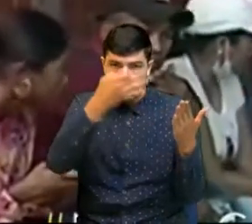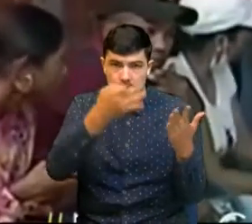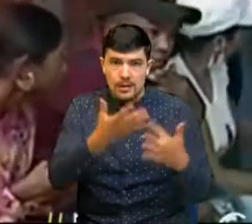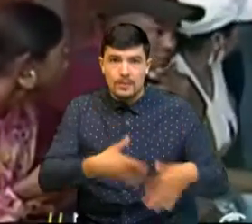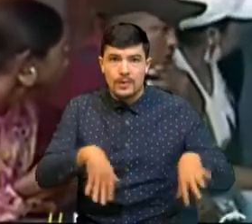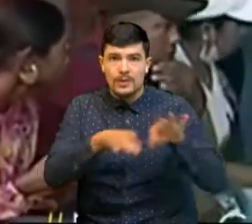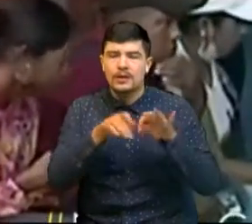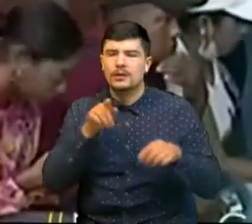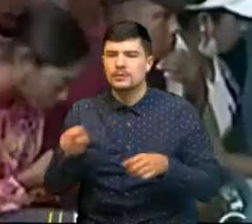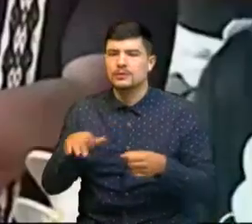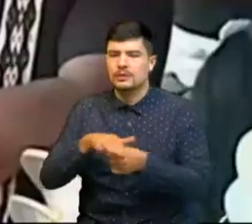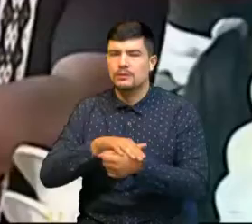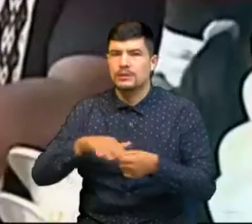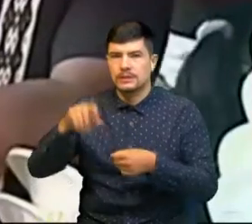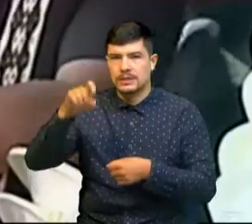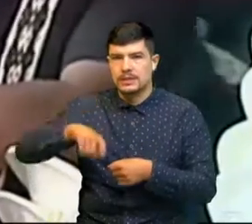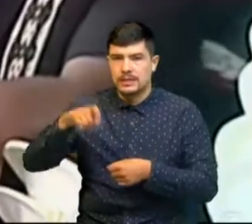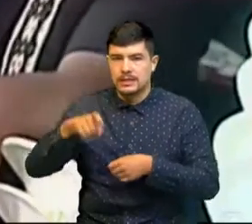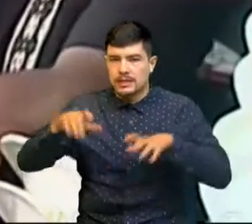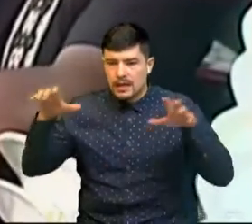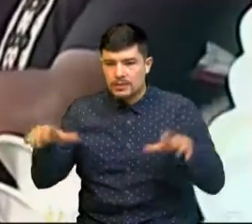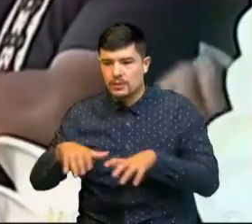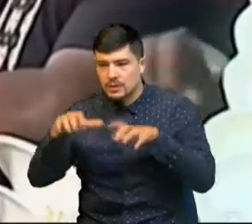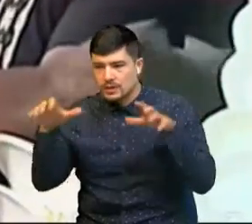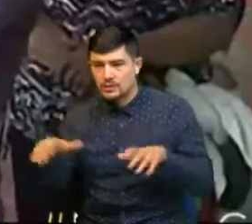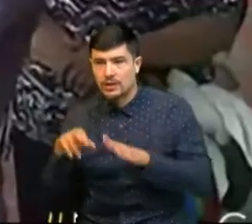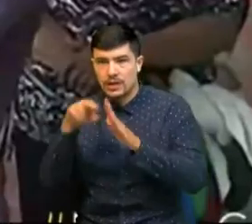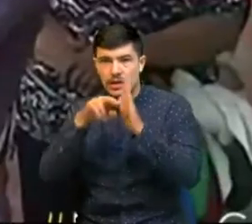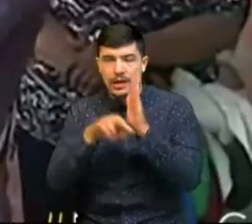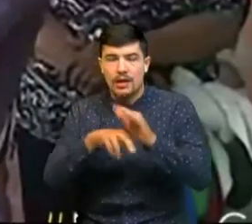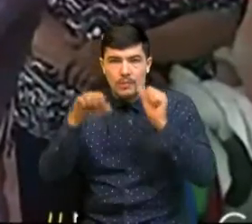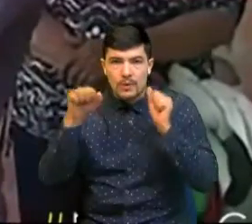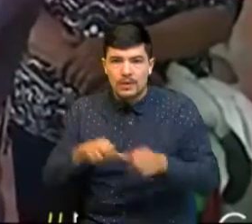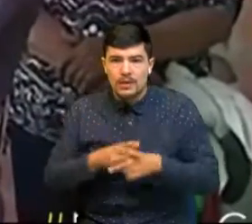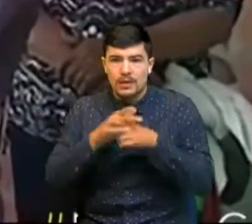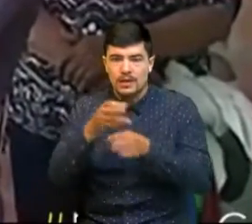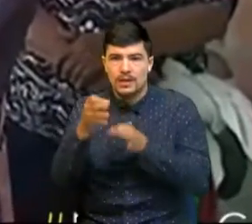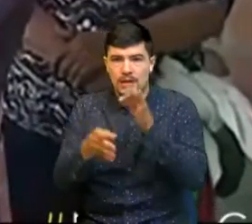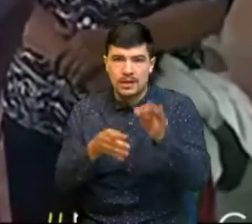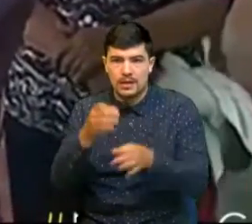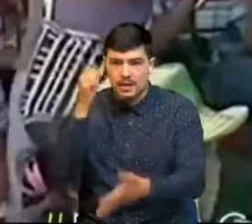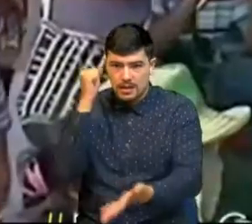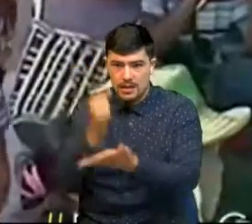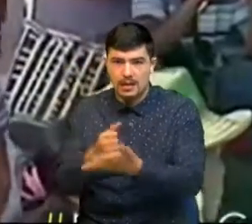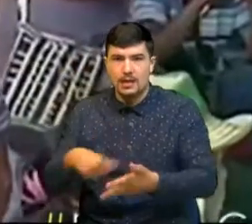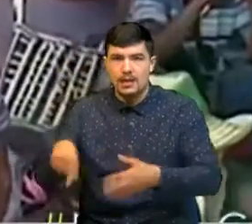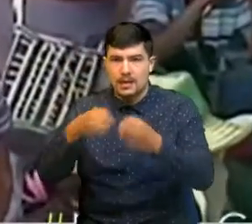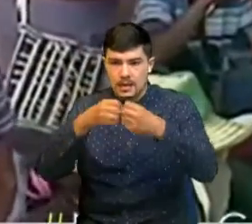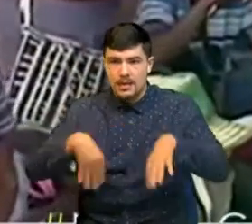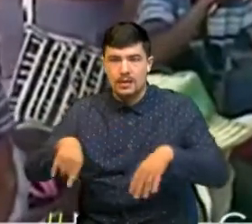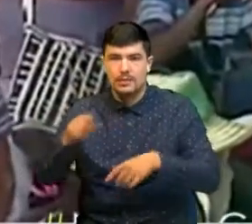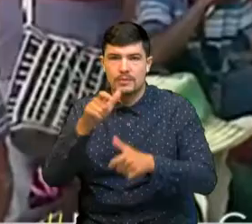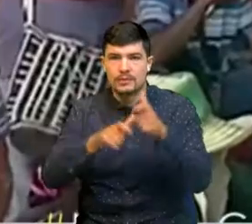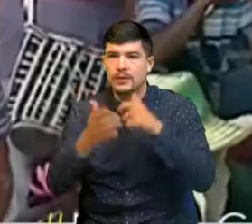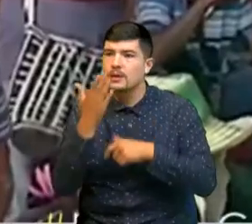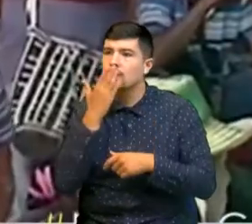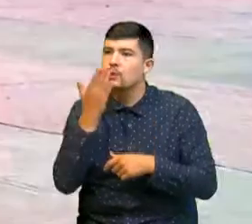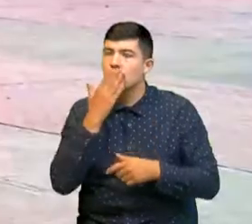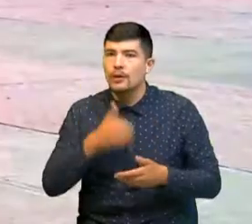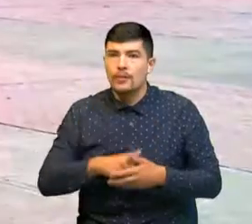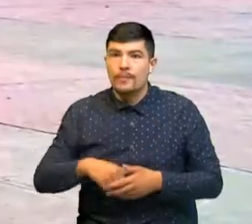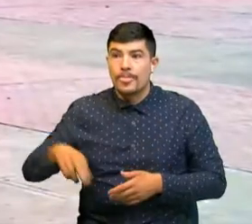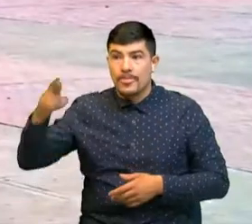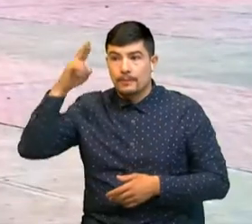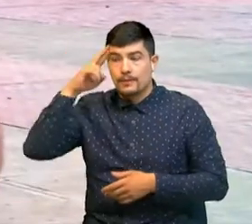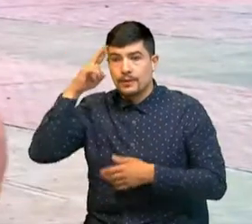Situación en donde se hace necesario la toma de algunas alternativas para prevenir asesinatos y desplazamientos indígenas. Por eso